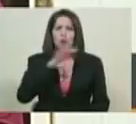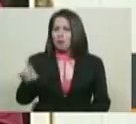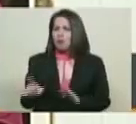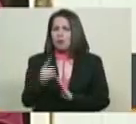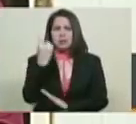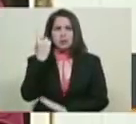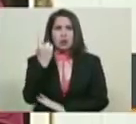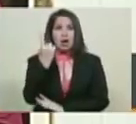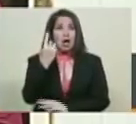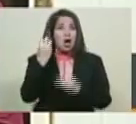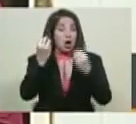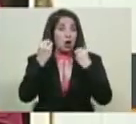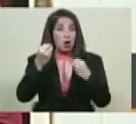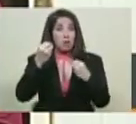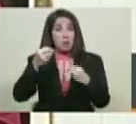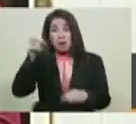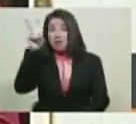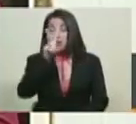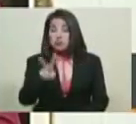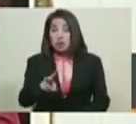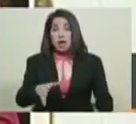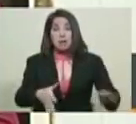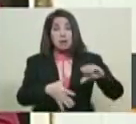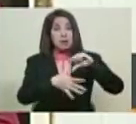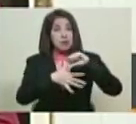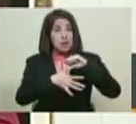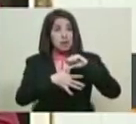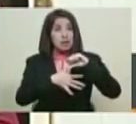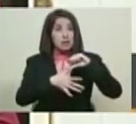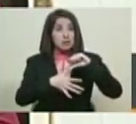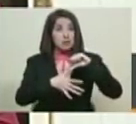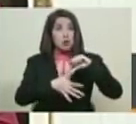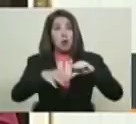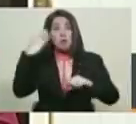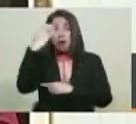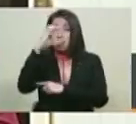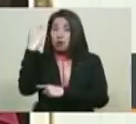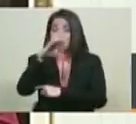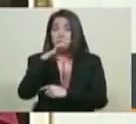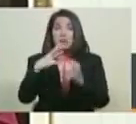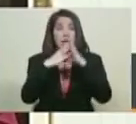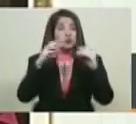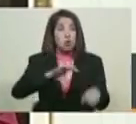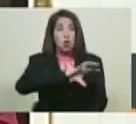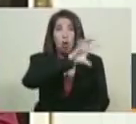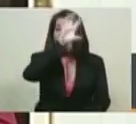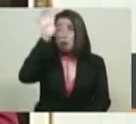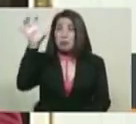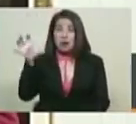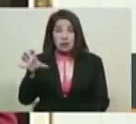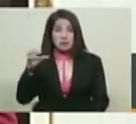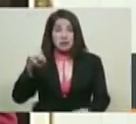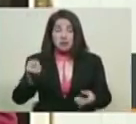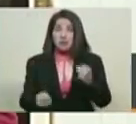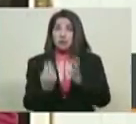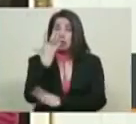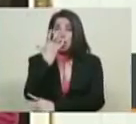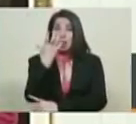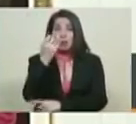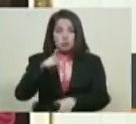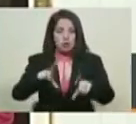para Venezuela, es para América del Sur, es para Colombia, es para los pueblos fundados por el Libertador. Por eso hoy